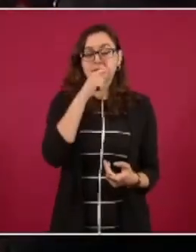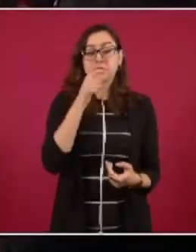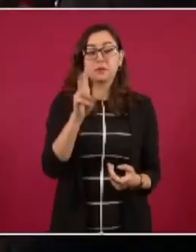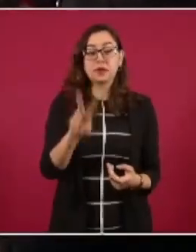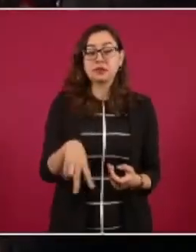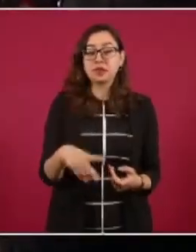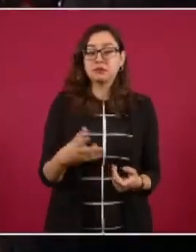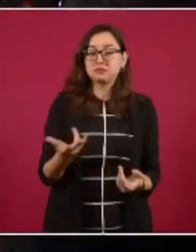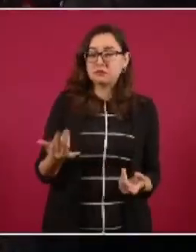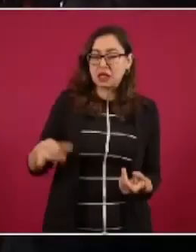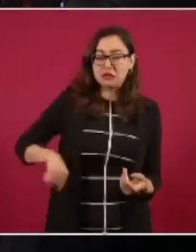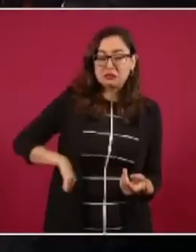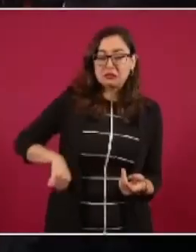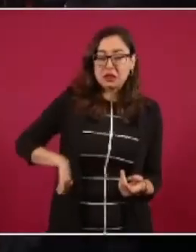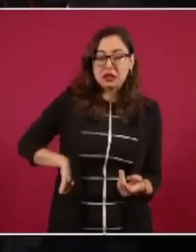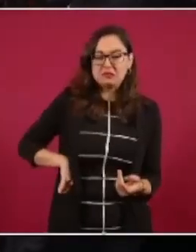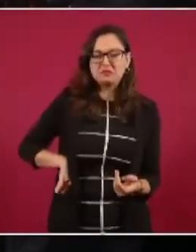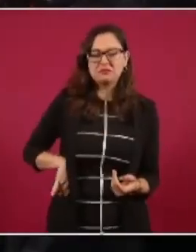porque el gobierno